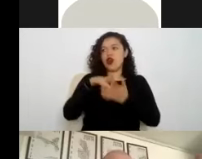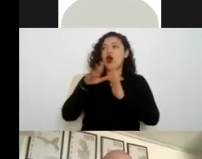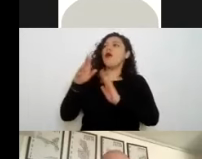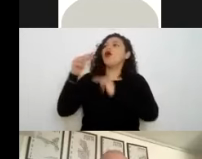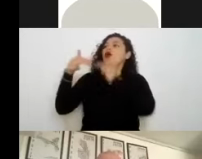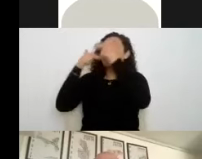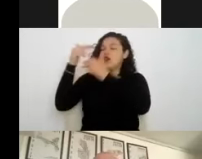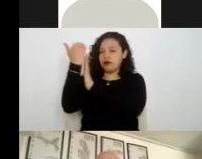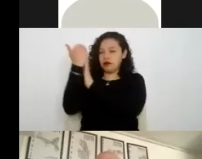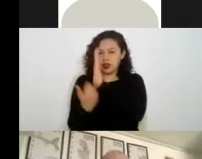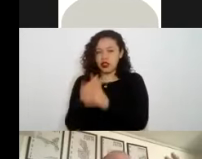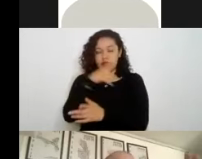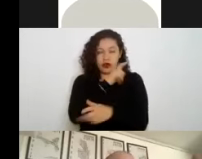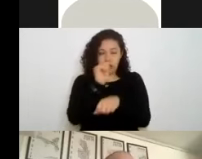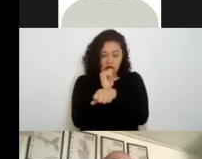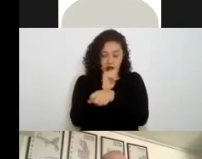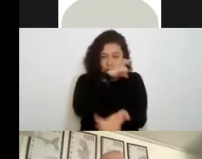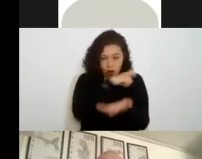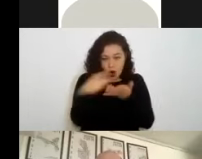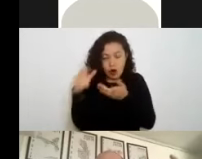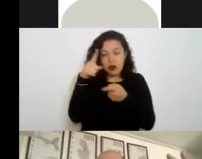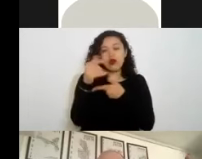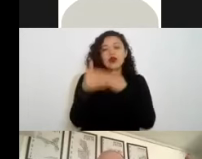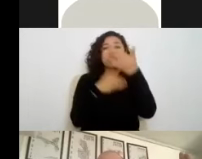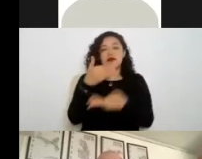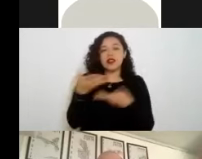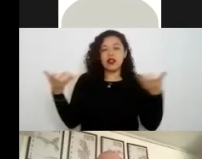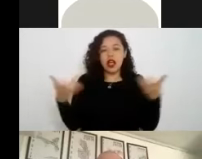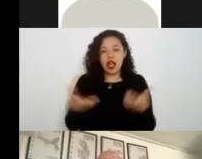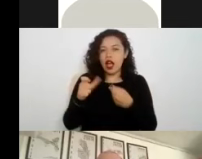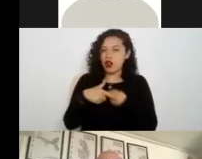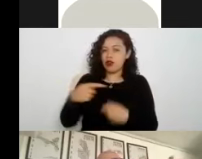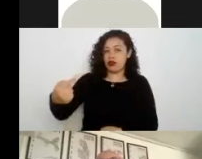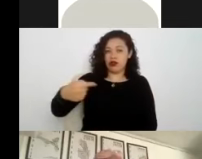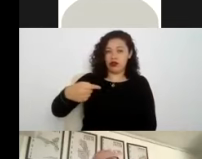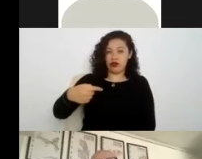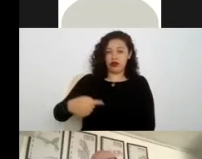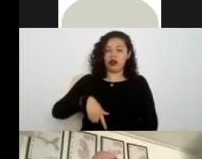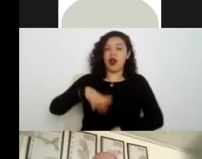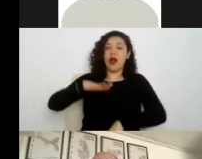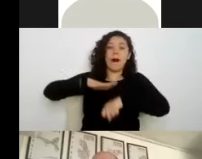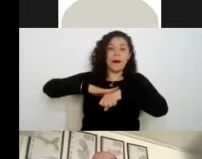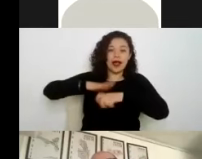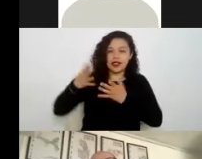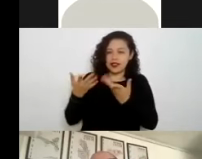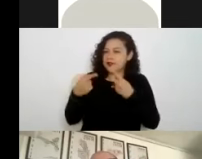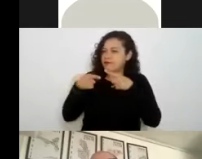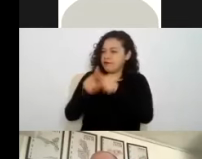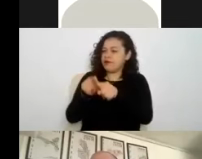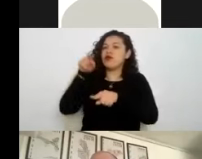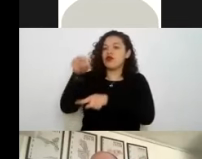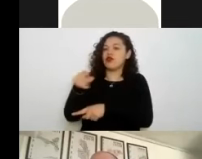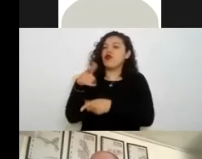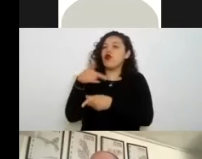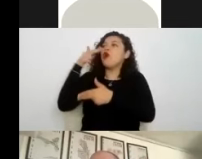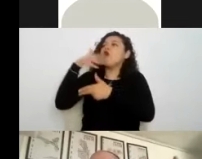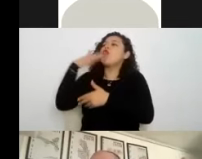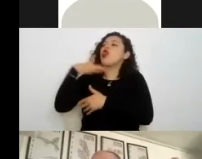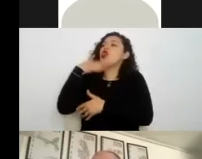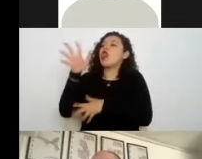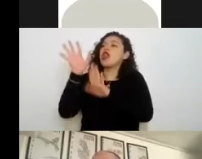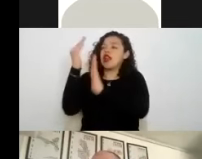que compres un coche Audi, cada que hagas un servicio, cada que hagas algo, pues ya va a ir implícito el que estés compensando tu huella. Y la verdad es que